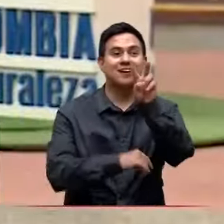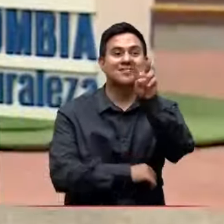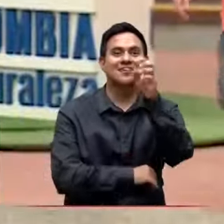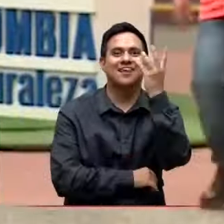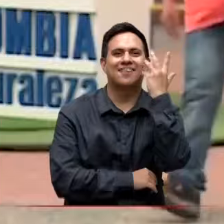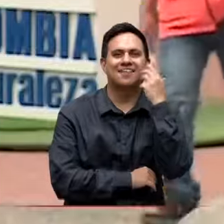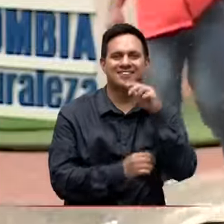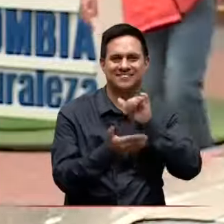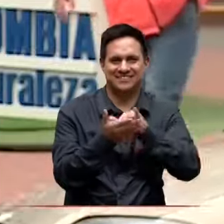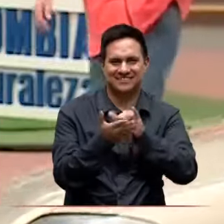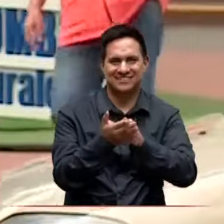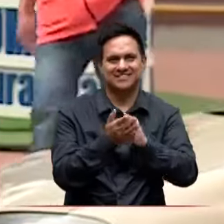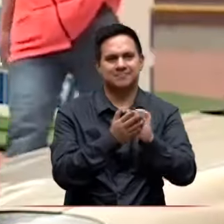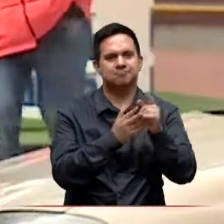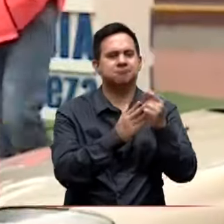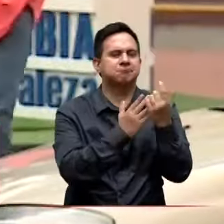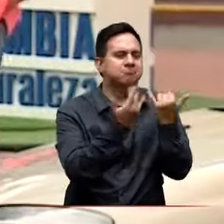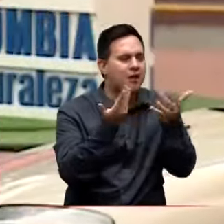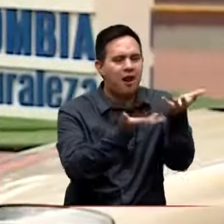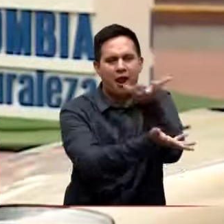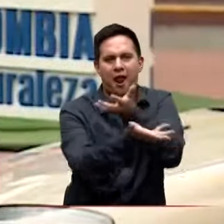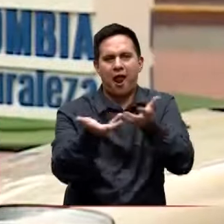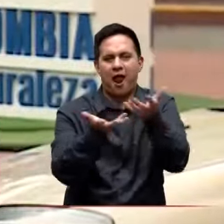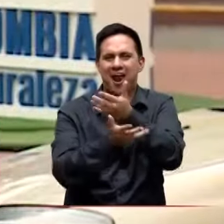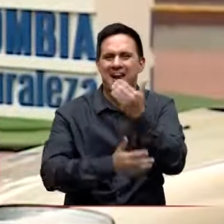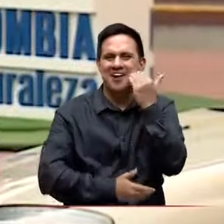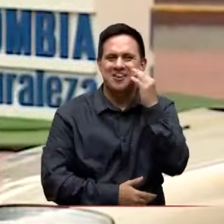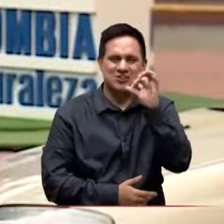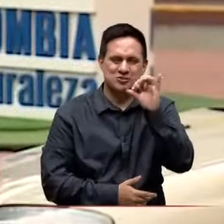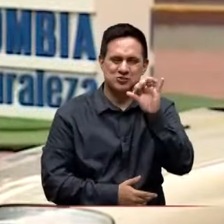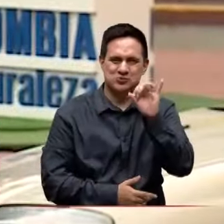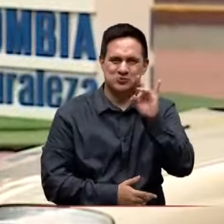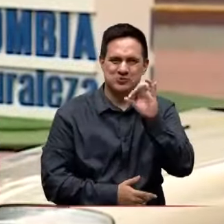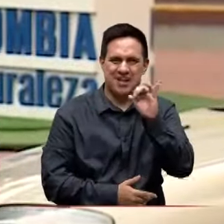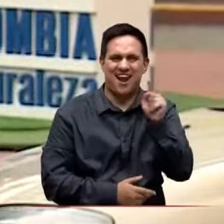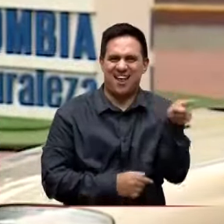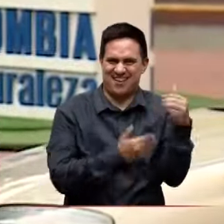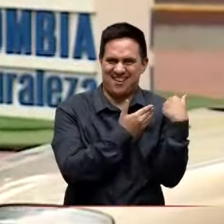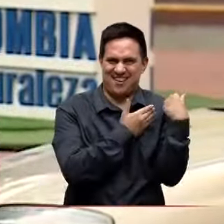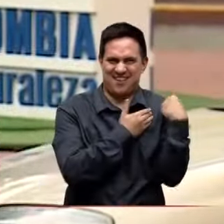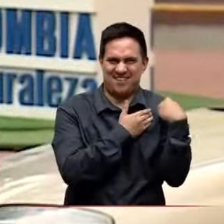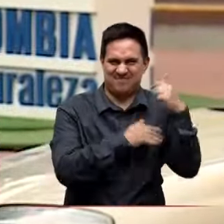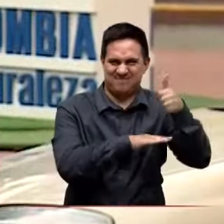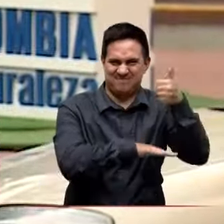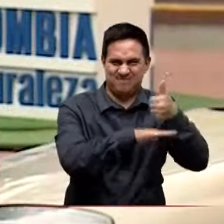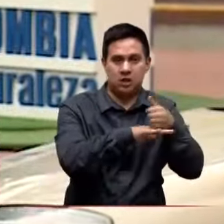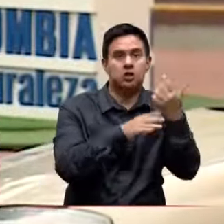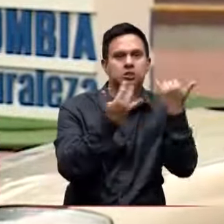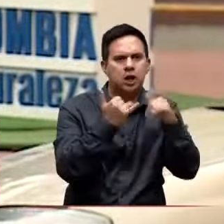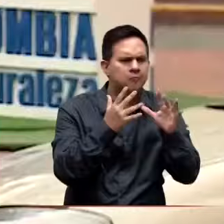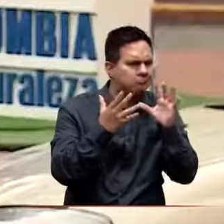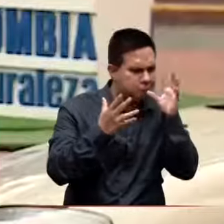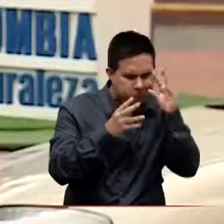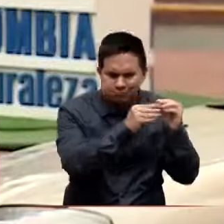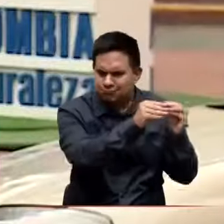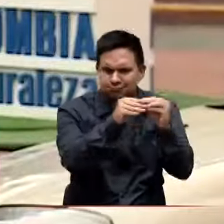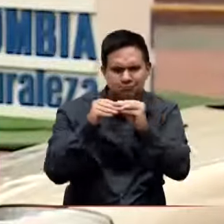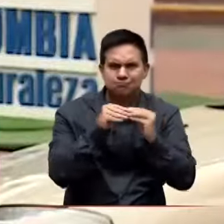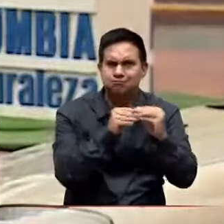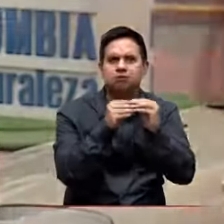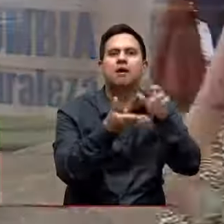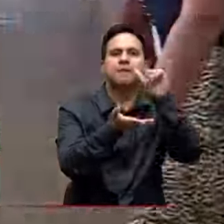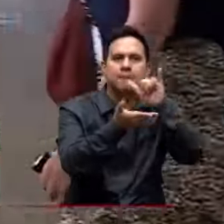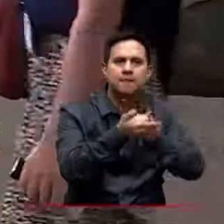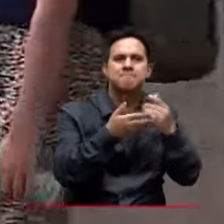de la COP16, Susana Muhammad, es que se han logrado avances significativos en materia de financiación, pero también en lo que respecta al